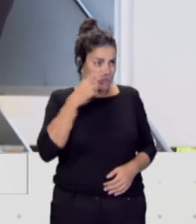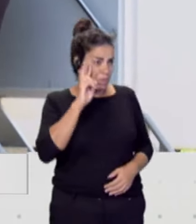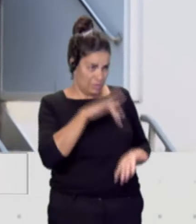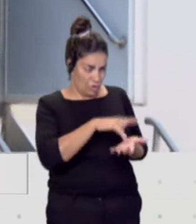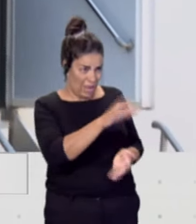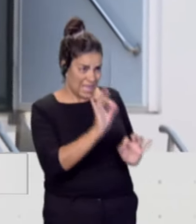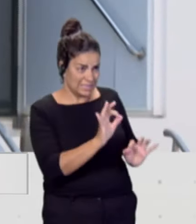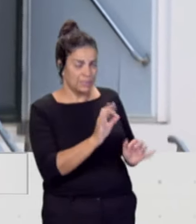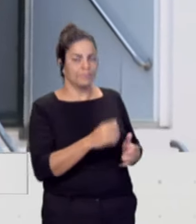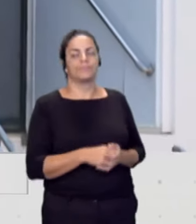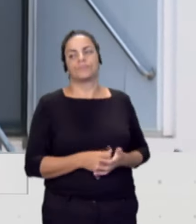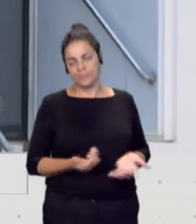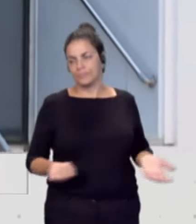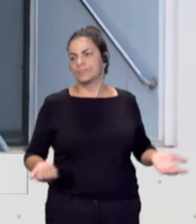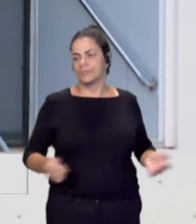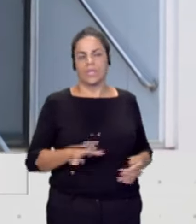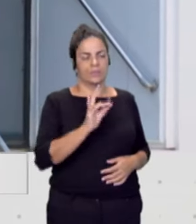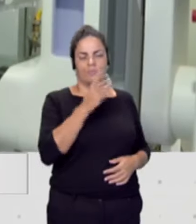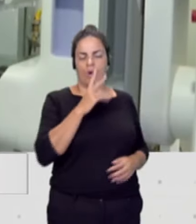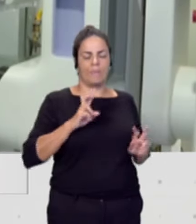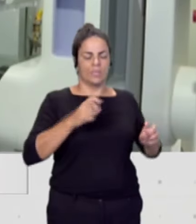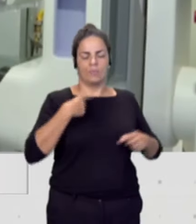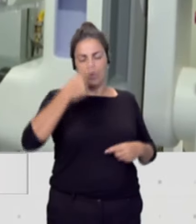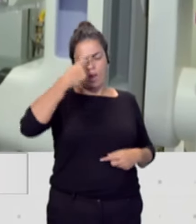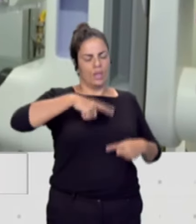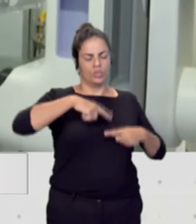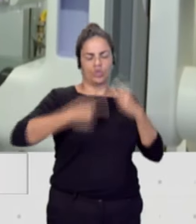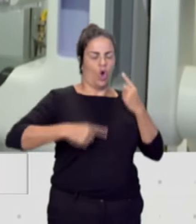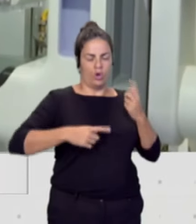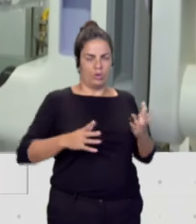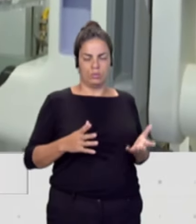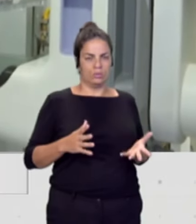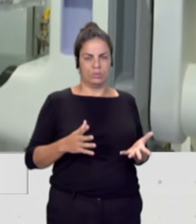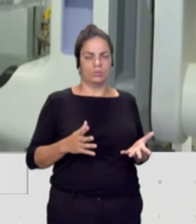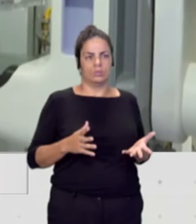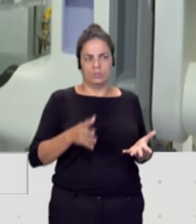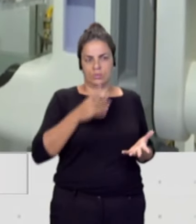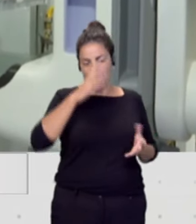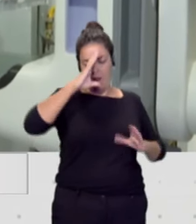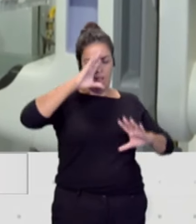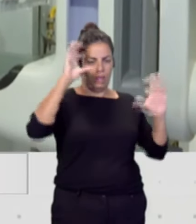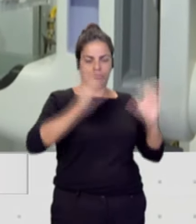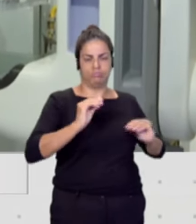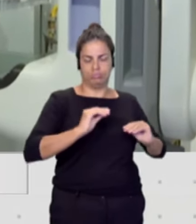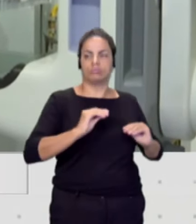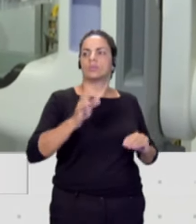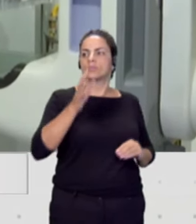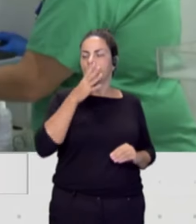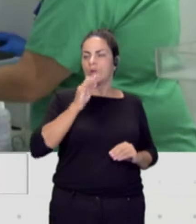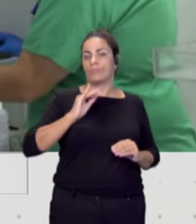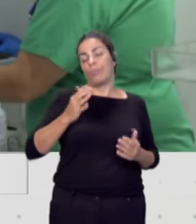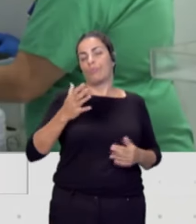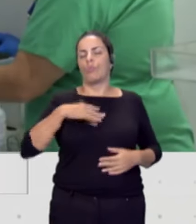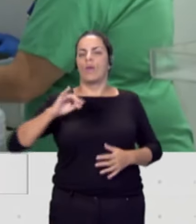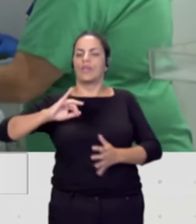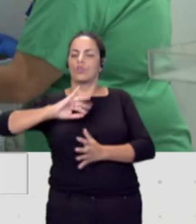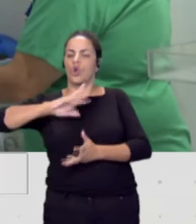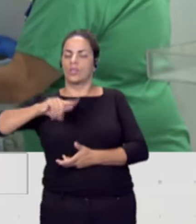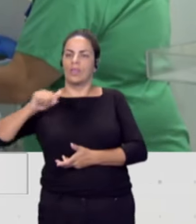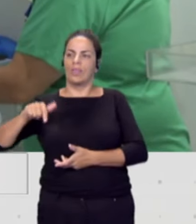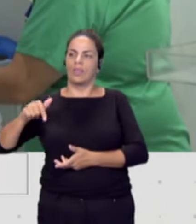Sí, pues bueno, hay un shock inicial, ¿no? Con... quizás la noticia a veces viene de